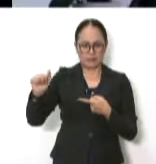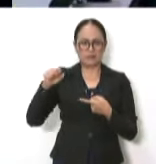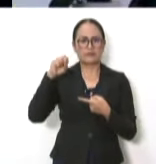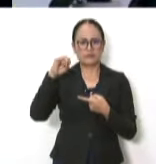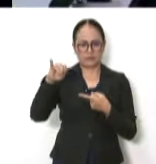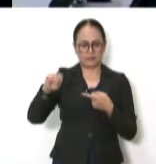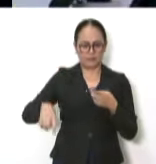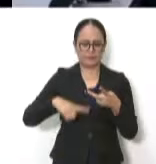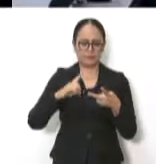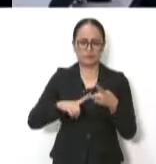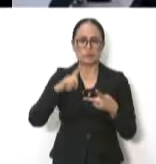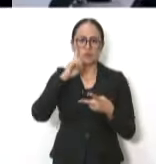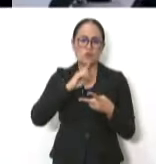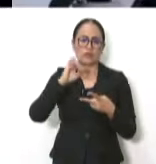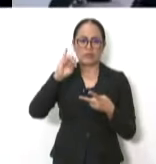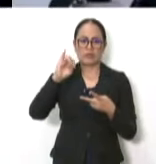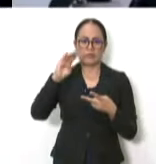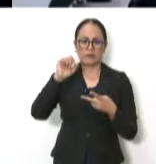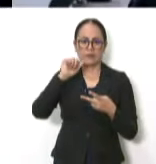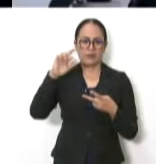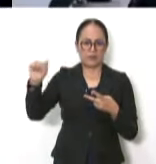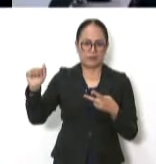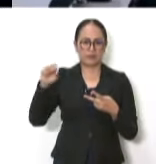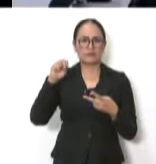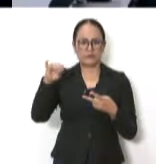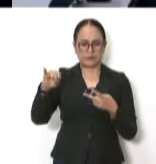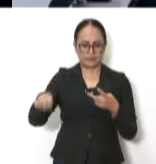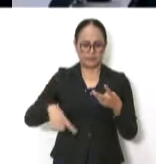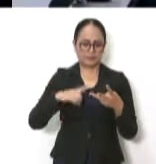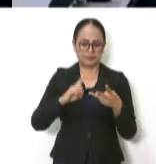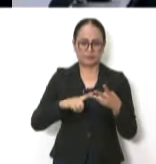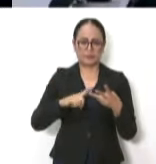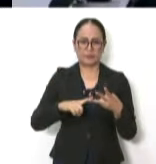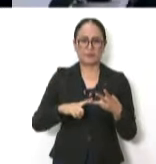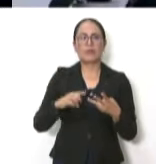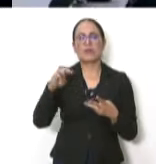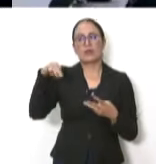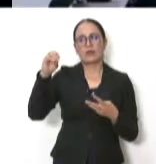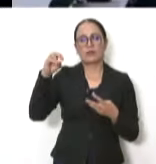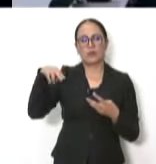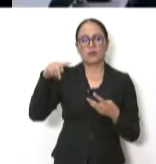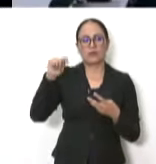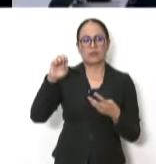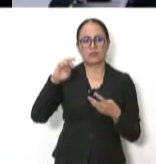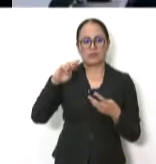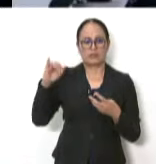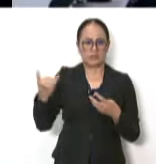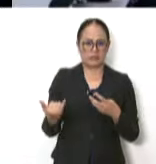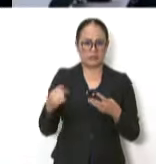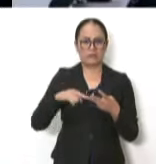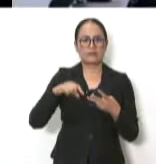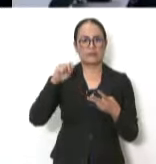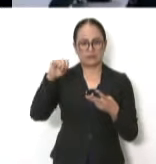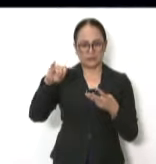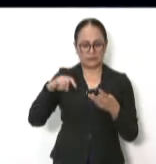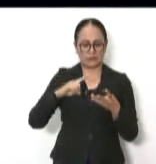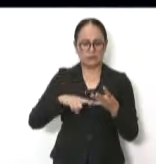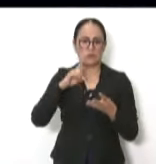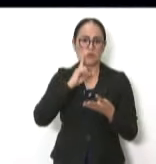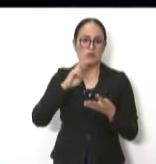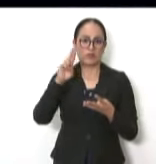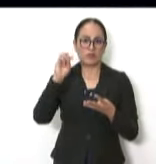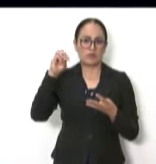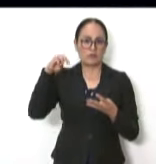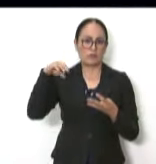favor. Comisionada Ibarra. A favor. Comisionado Monterrey. A favor. Comisionada Román.